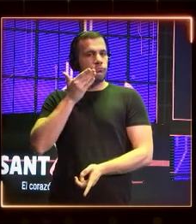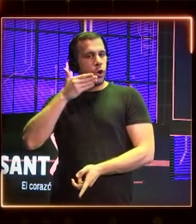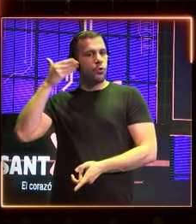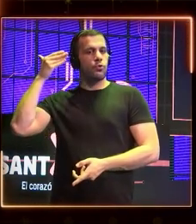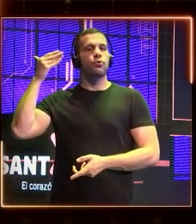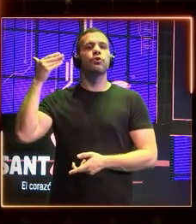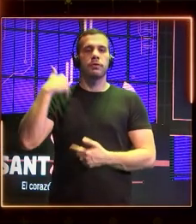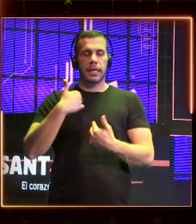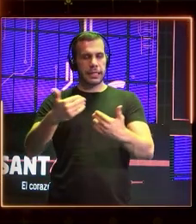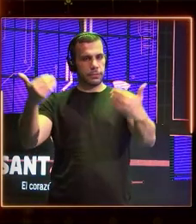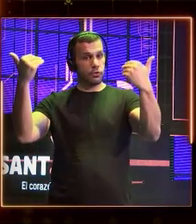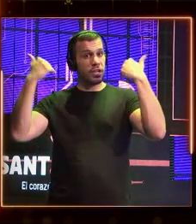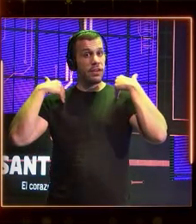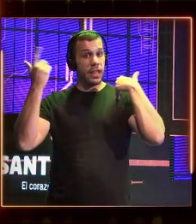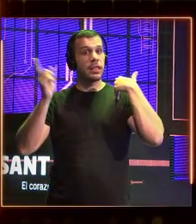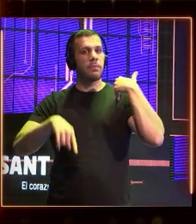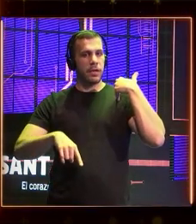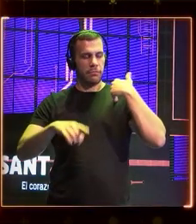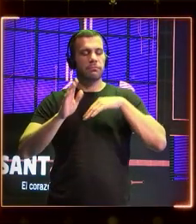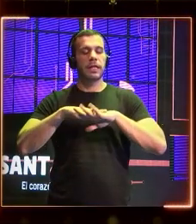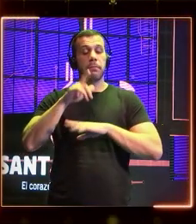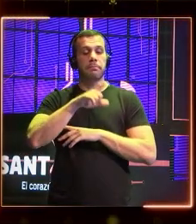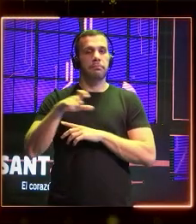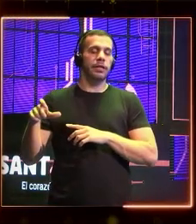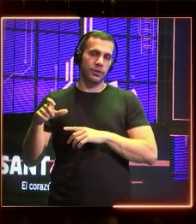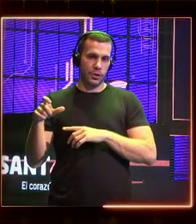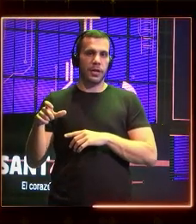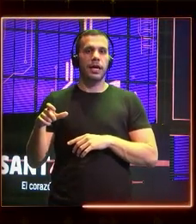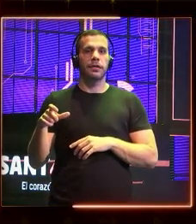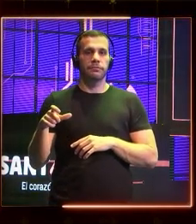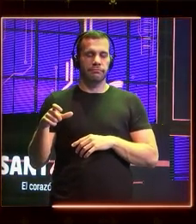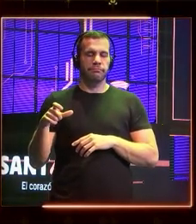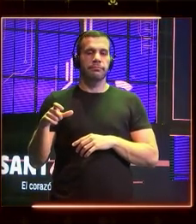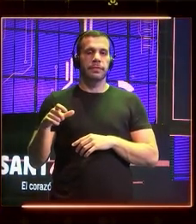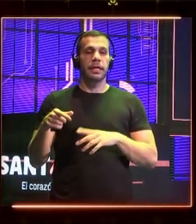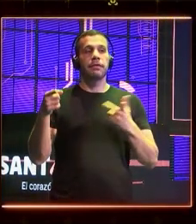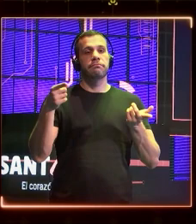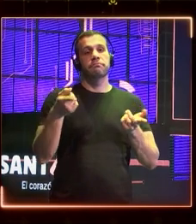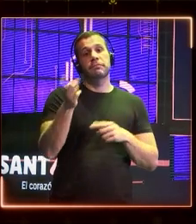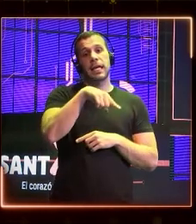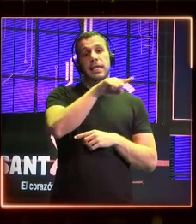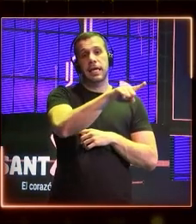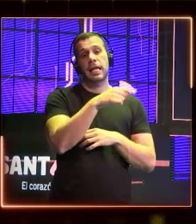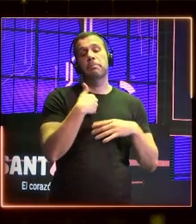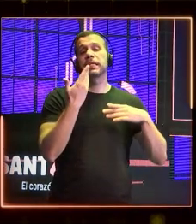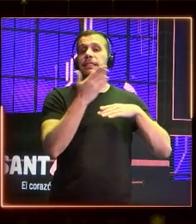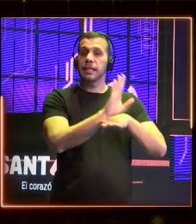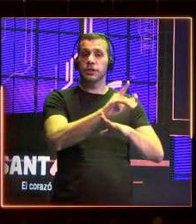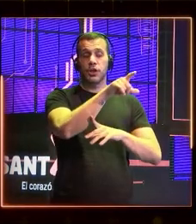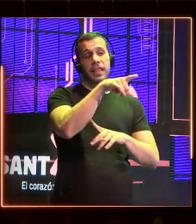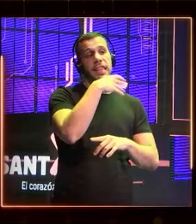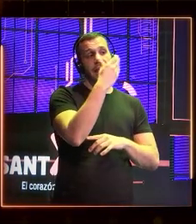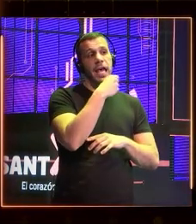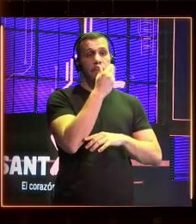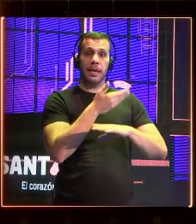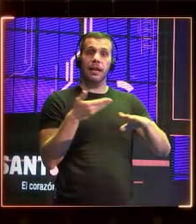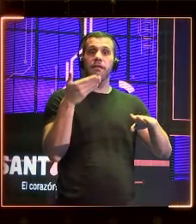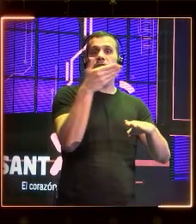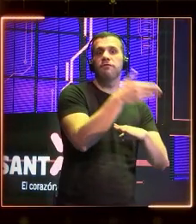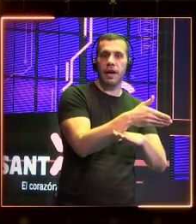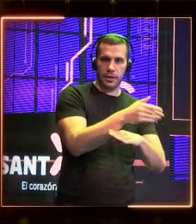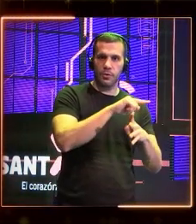la enorme responsabilidad de ser de las cuatro personas que van a cupertino a las presentaciones de productos es